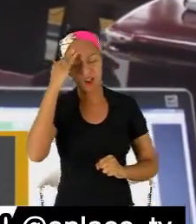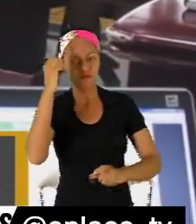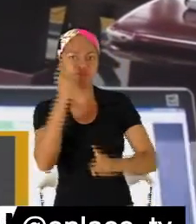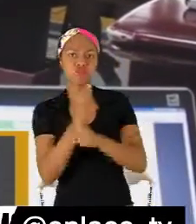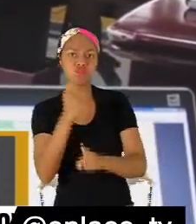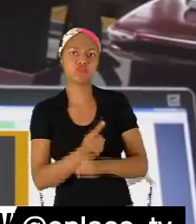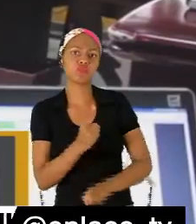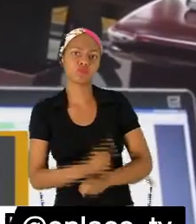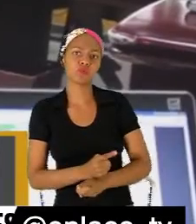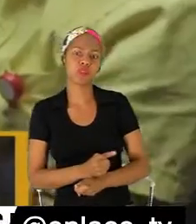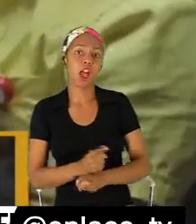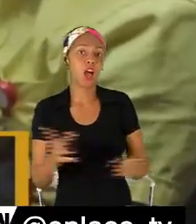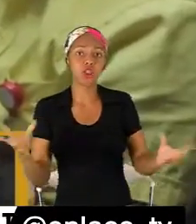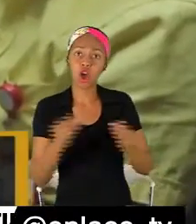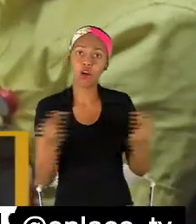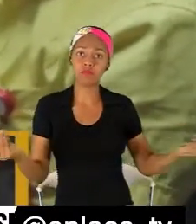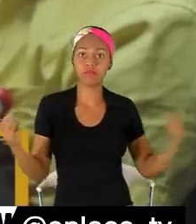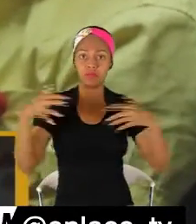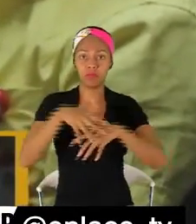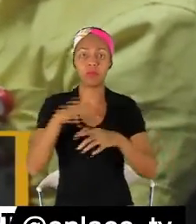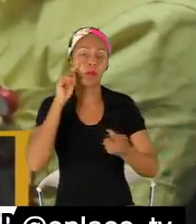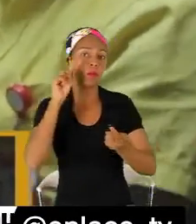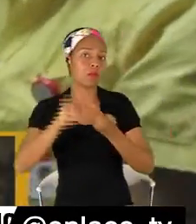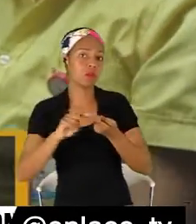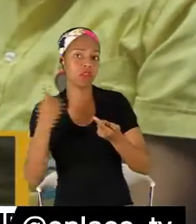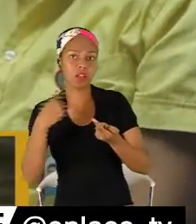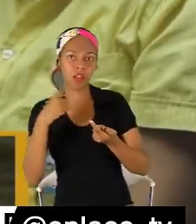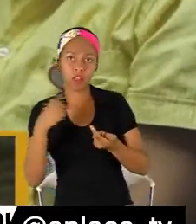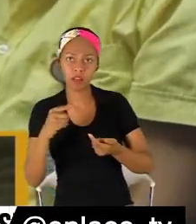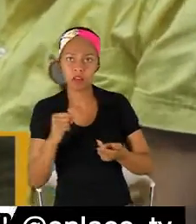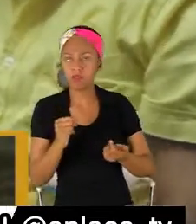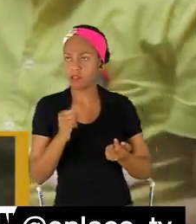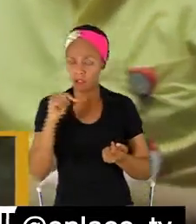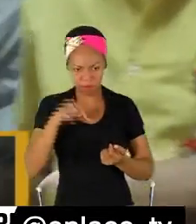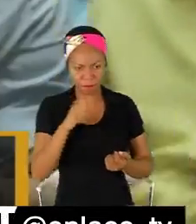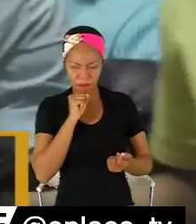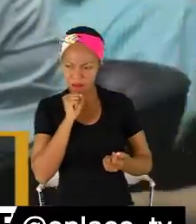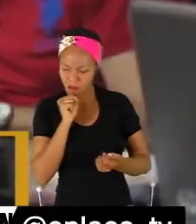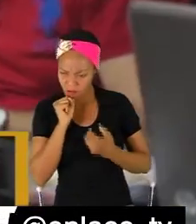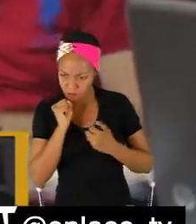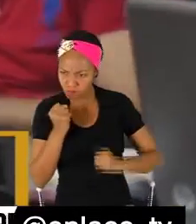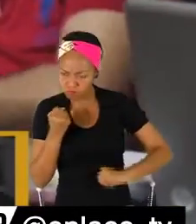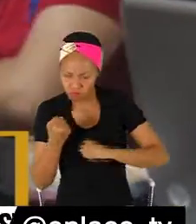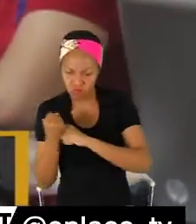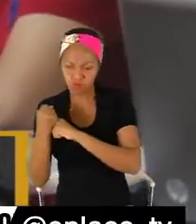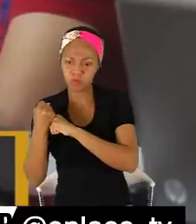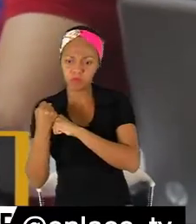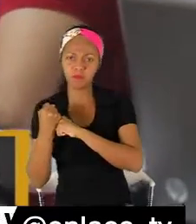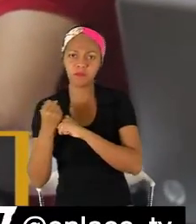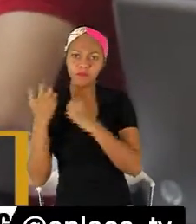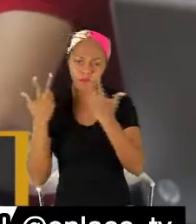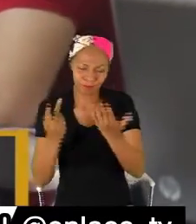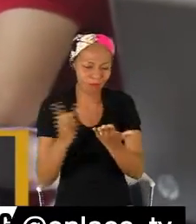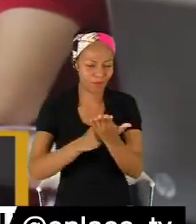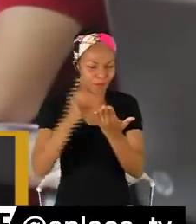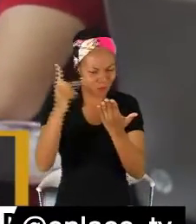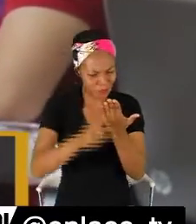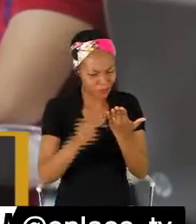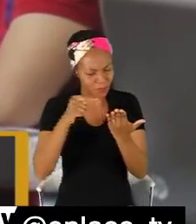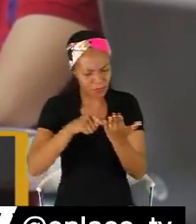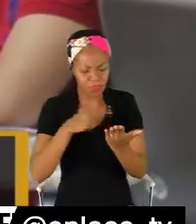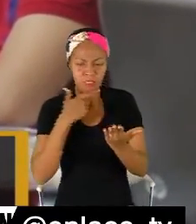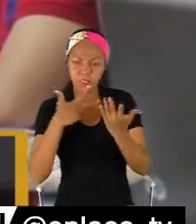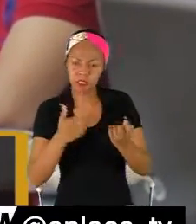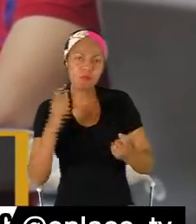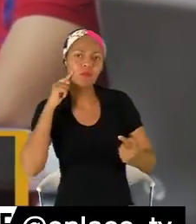desarrollo incluyente que hemos venido elaborando con las fuerzas vivas de Barranca Bermeja, un plan de desarrollo que se ha hecho, se ha realizado para que Barranca Bermeja sea